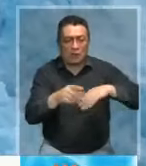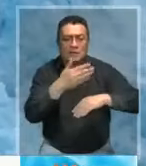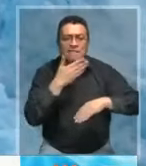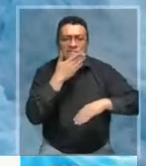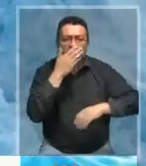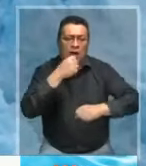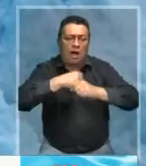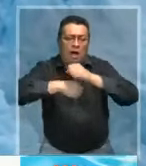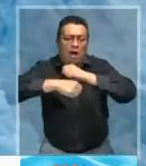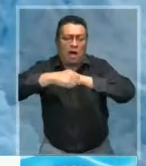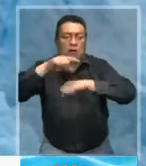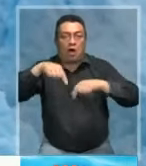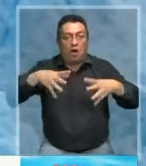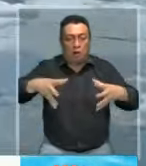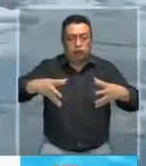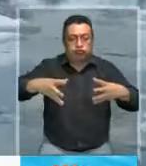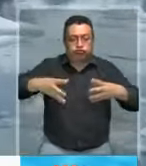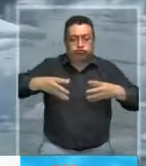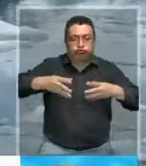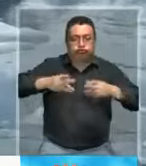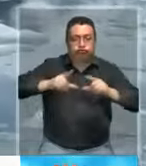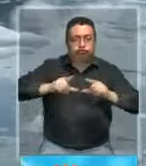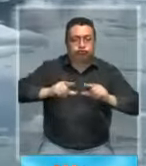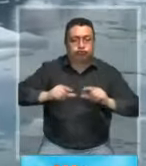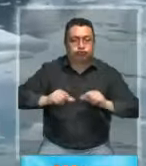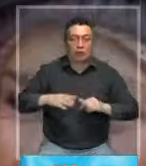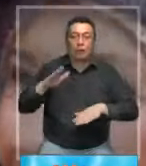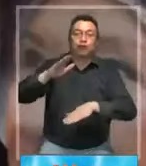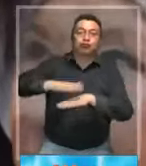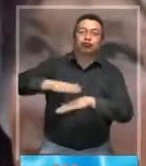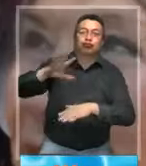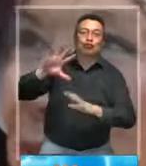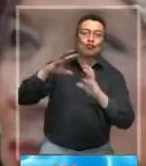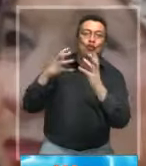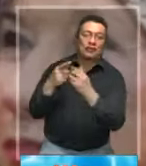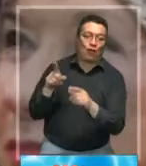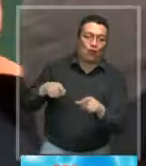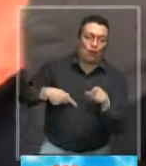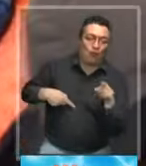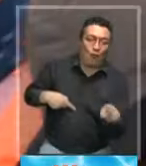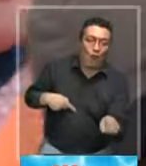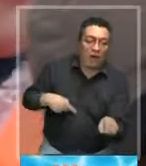experimentan un rápido retroceso debido al calentamiento global. La invitación es a